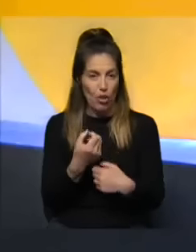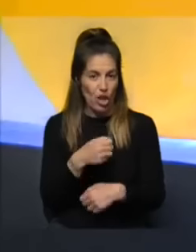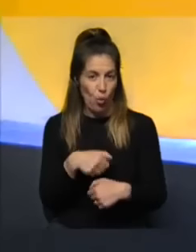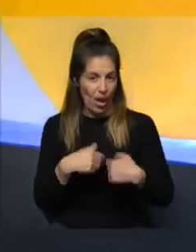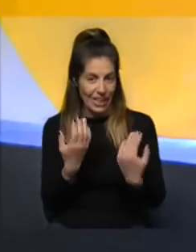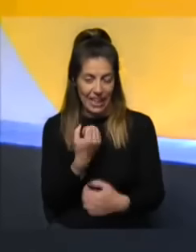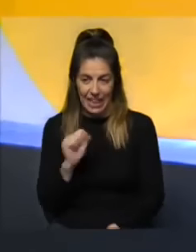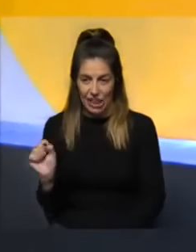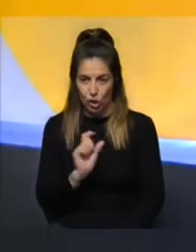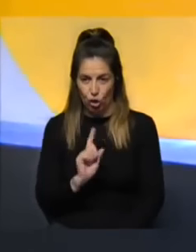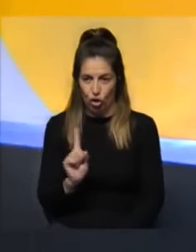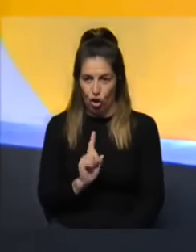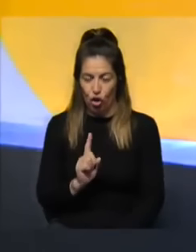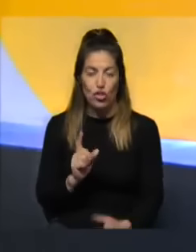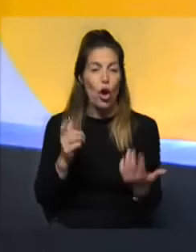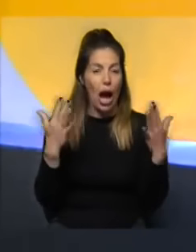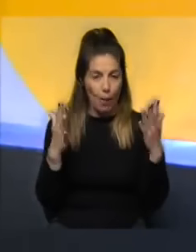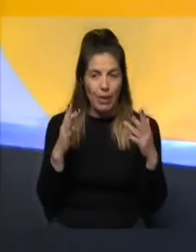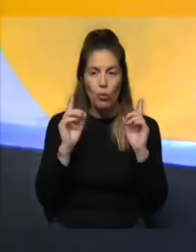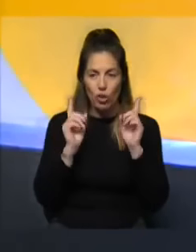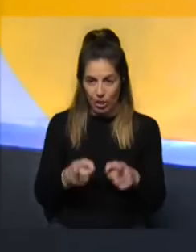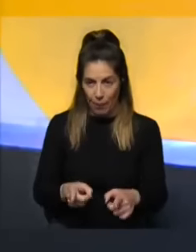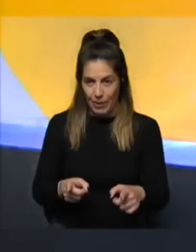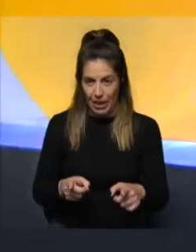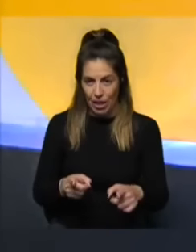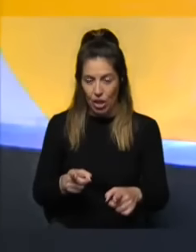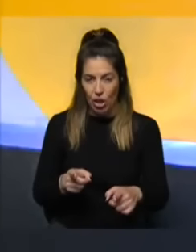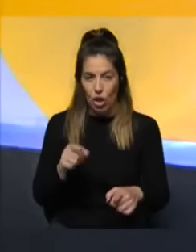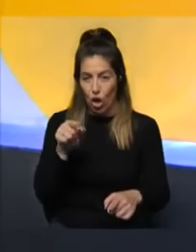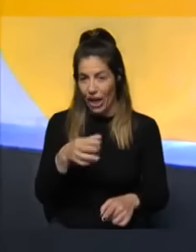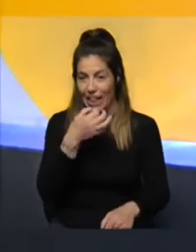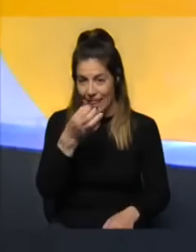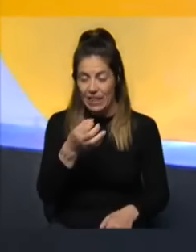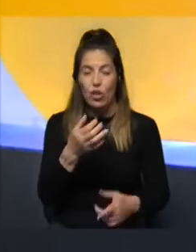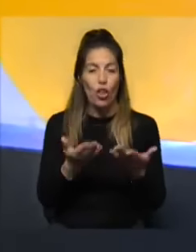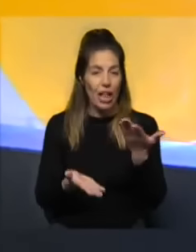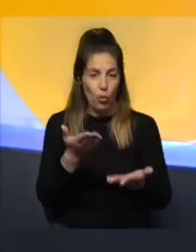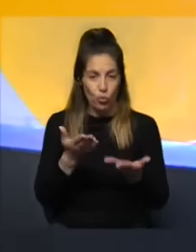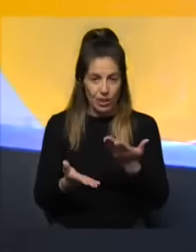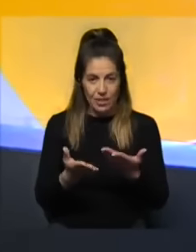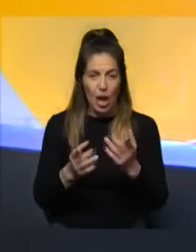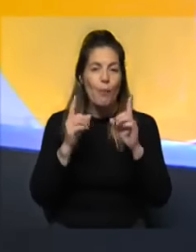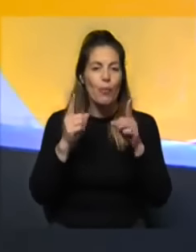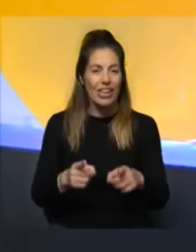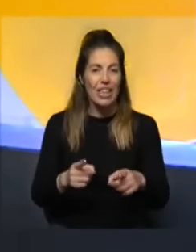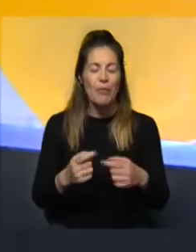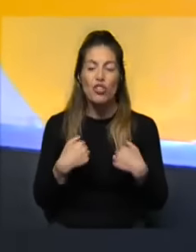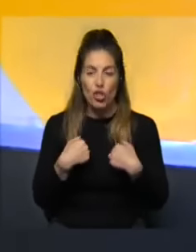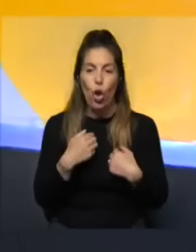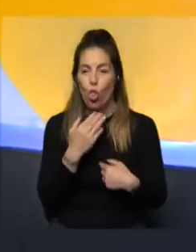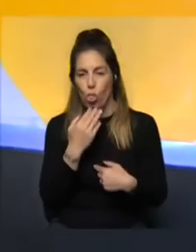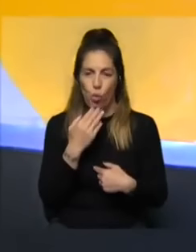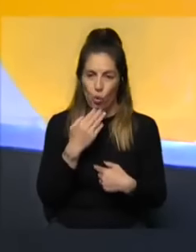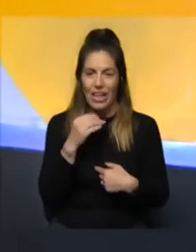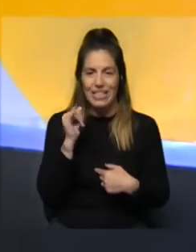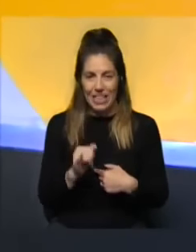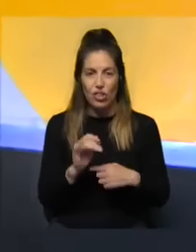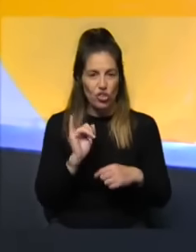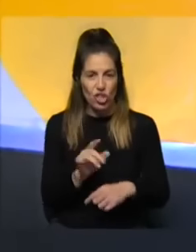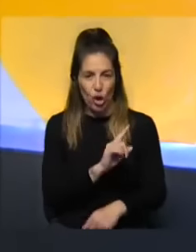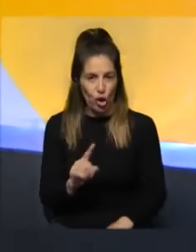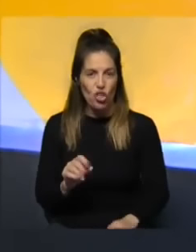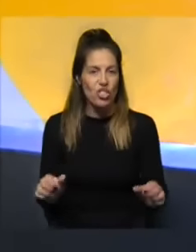Yo aplaudo junto con Tania todo lo que sus palabras sobre la justicia, porque también tuve dudas de si esto llegaría a